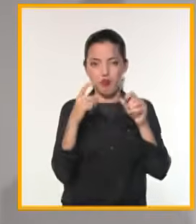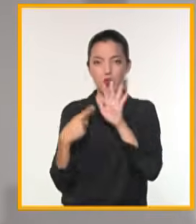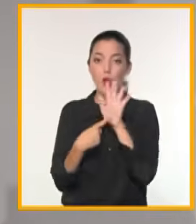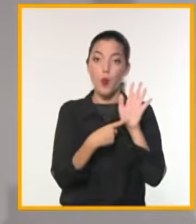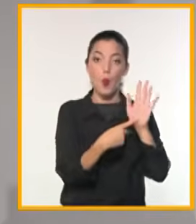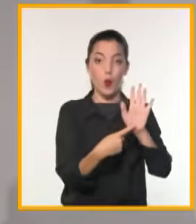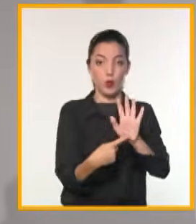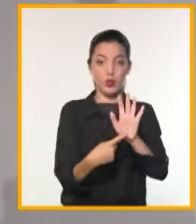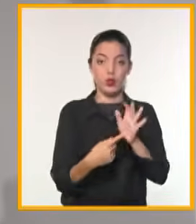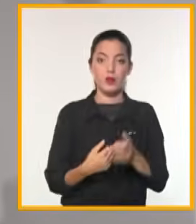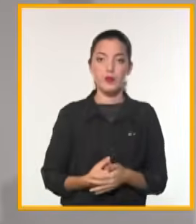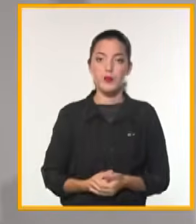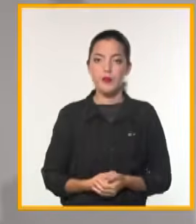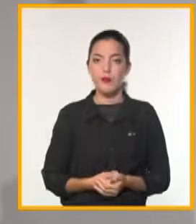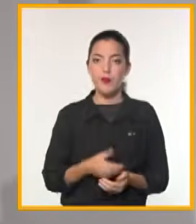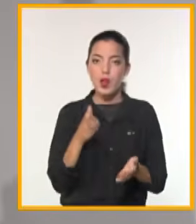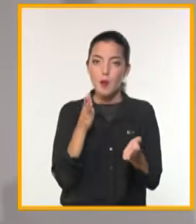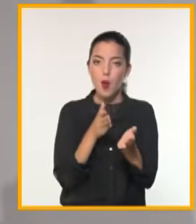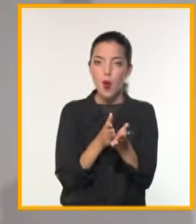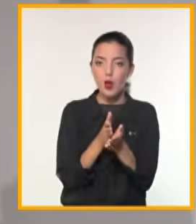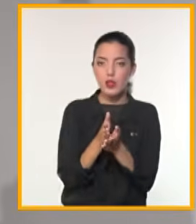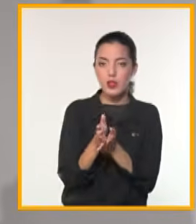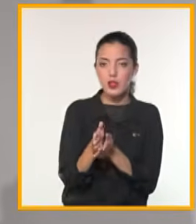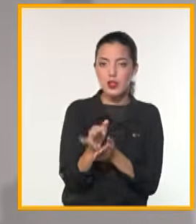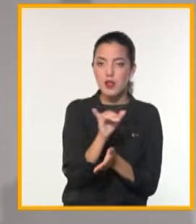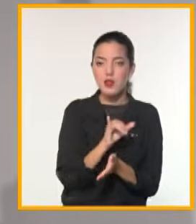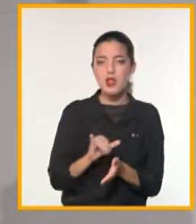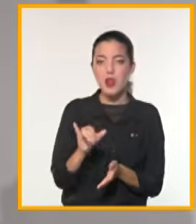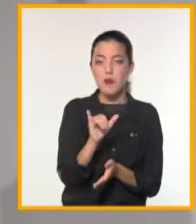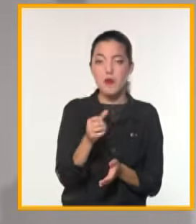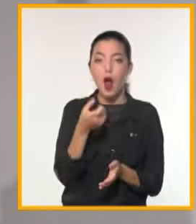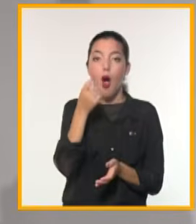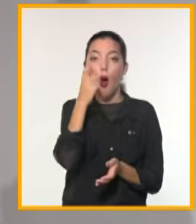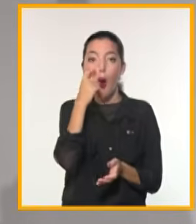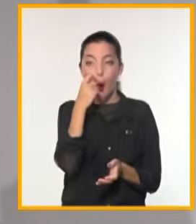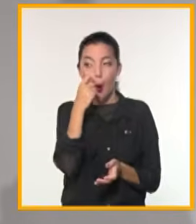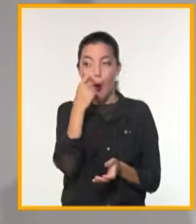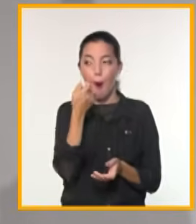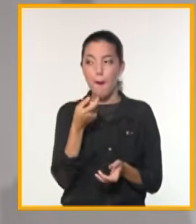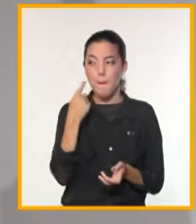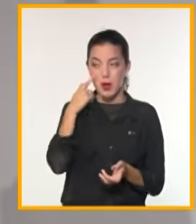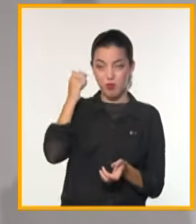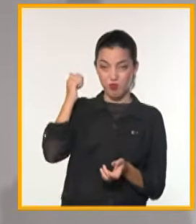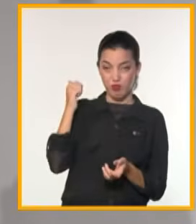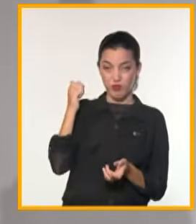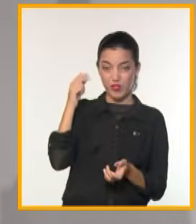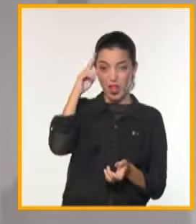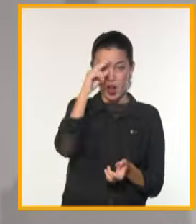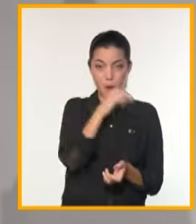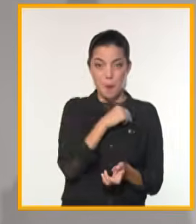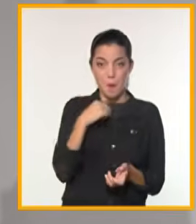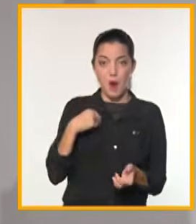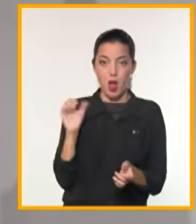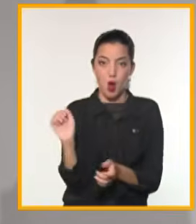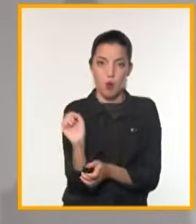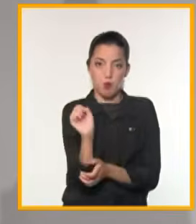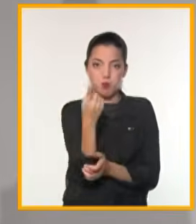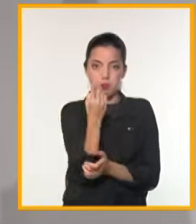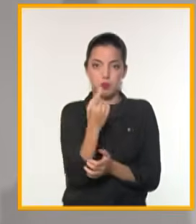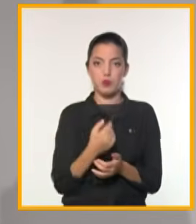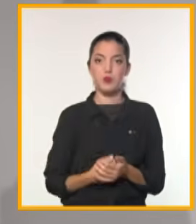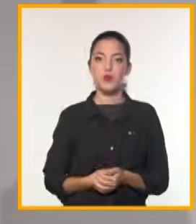la continuidad, porque si bien Jorge es el primer médico de su familia, detrás lo que ha venido son médicos, los